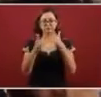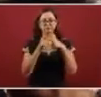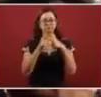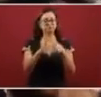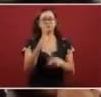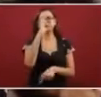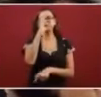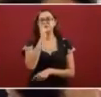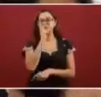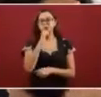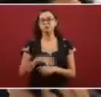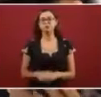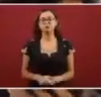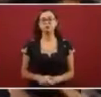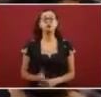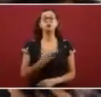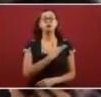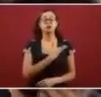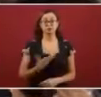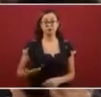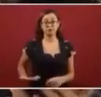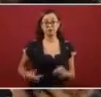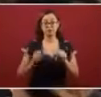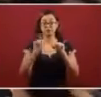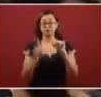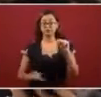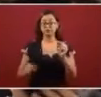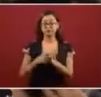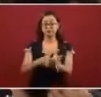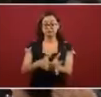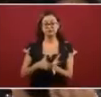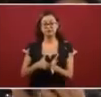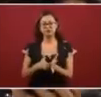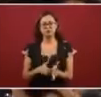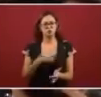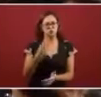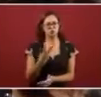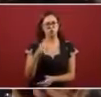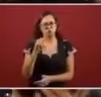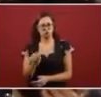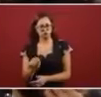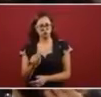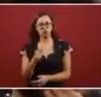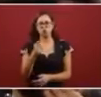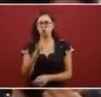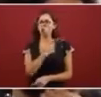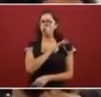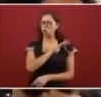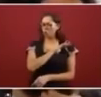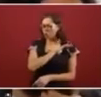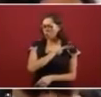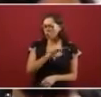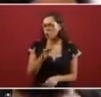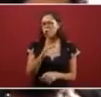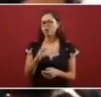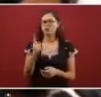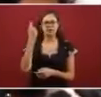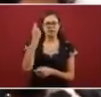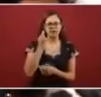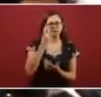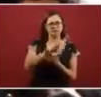Presidente, ¿la austeridad republicana y la cuarta TED puede reconsiderar y ajustar estos programas